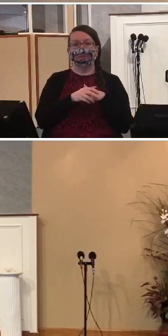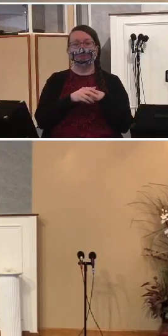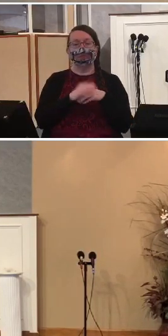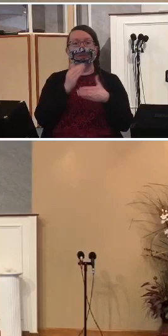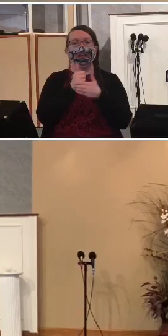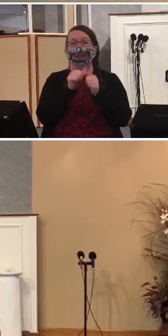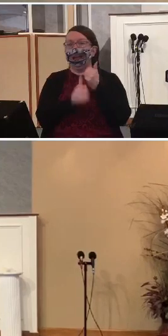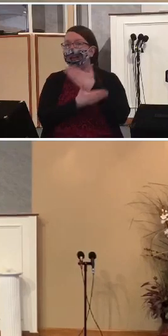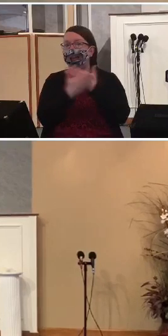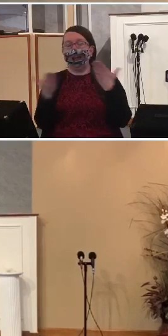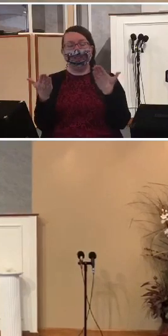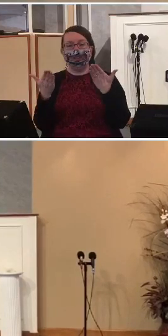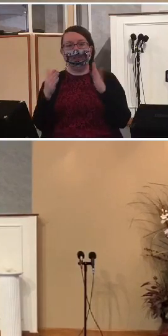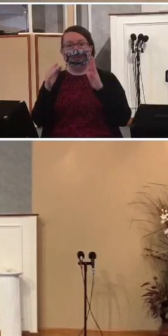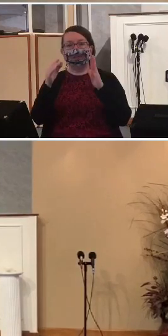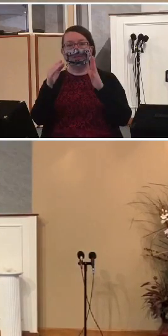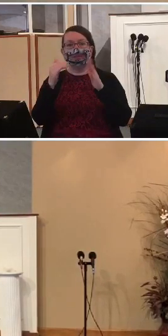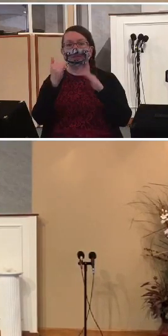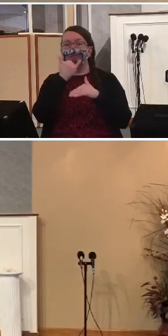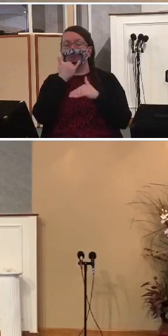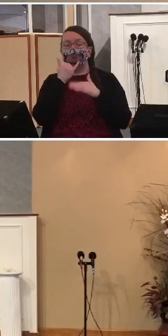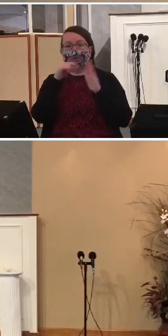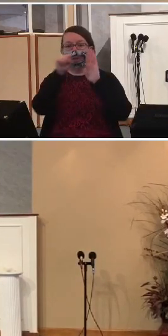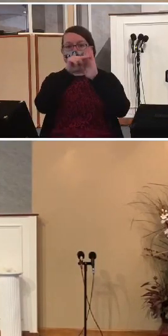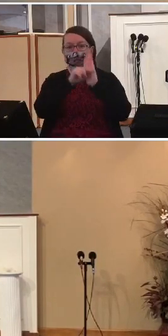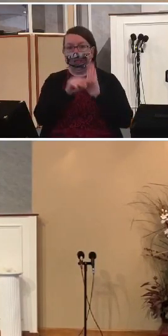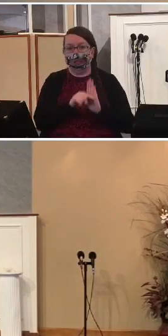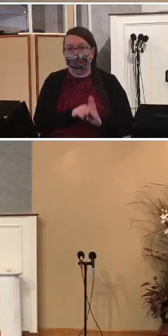Todo parecía como que iba en el camino equivocado.